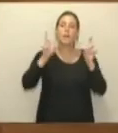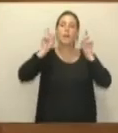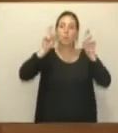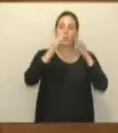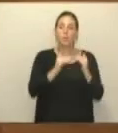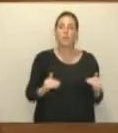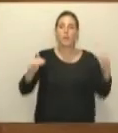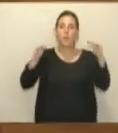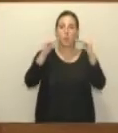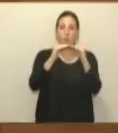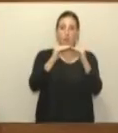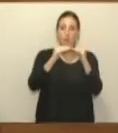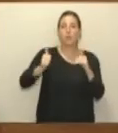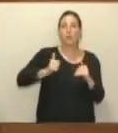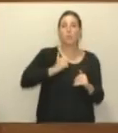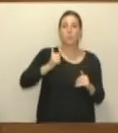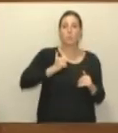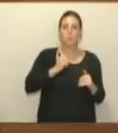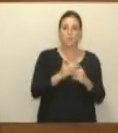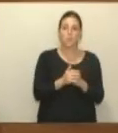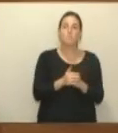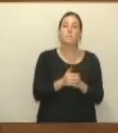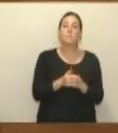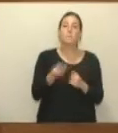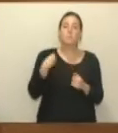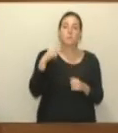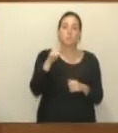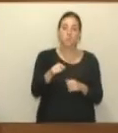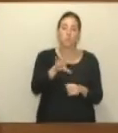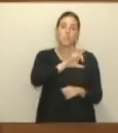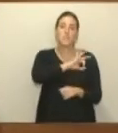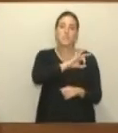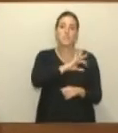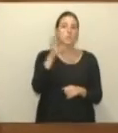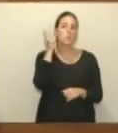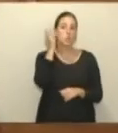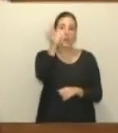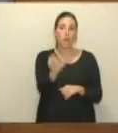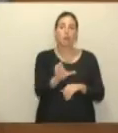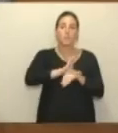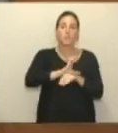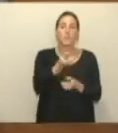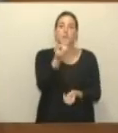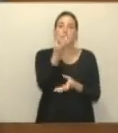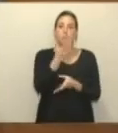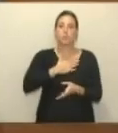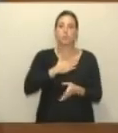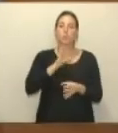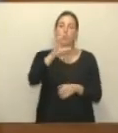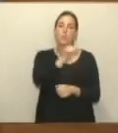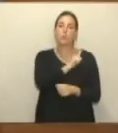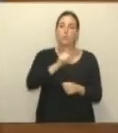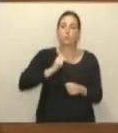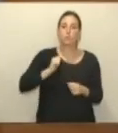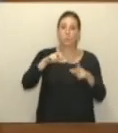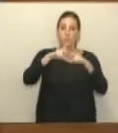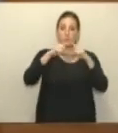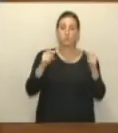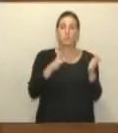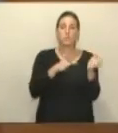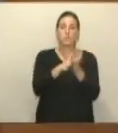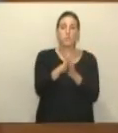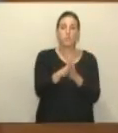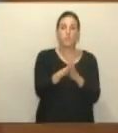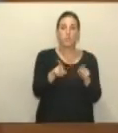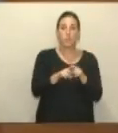igualdad de oportunidades. Y siendo esto así, señora consejera, los datos de nuestra comunidad no resultan